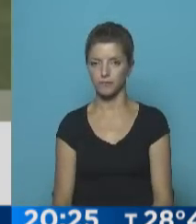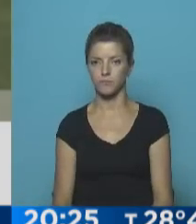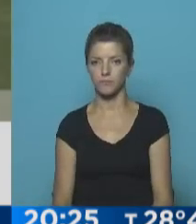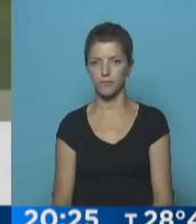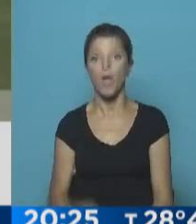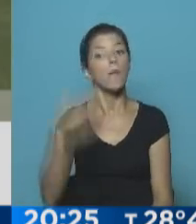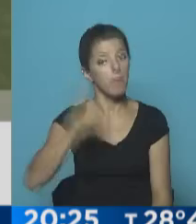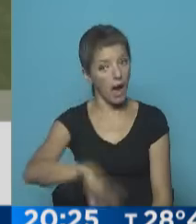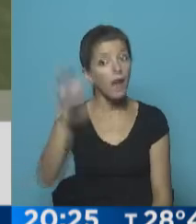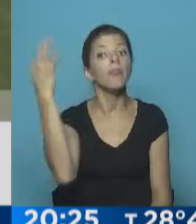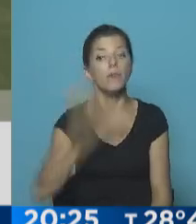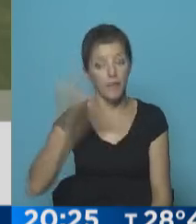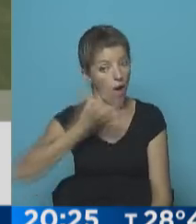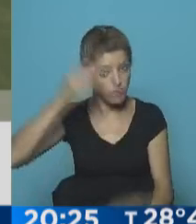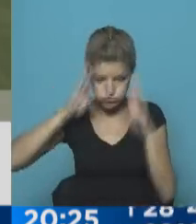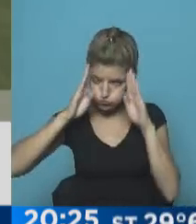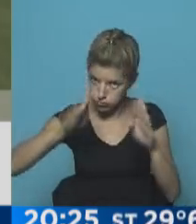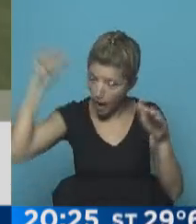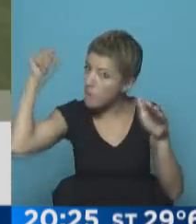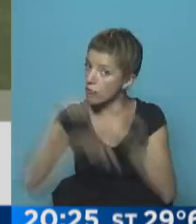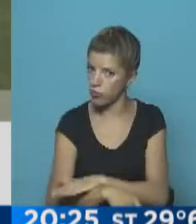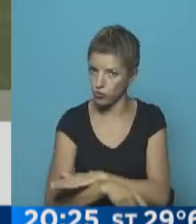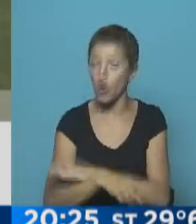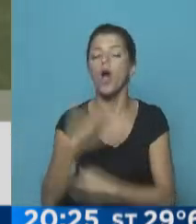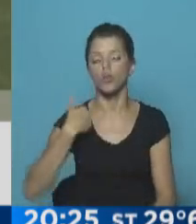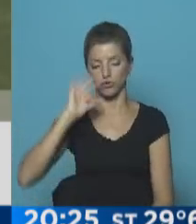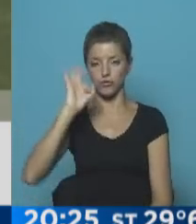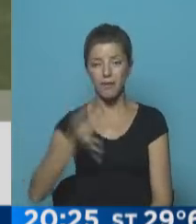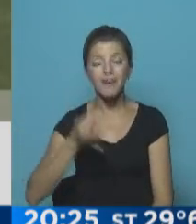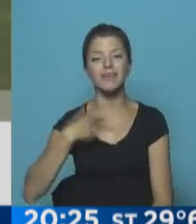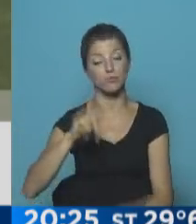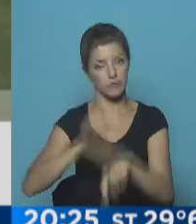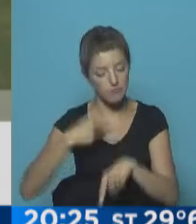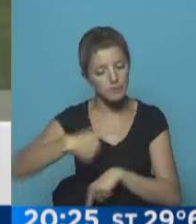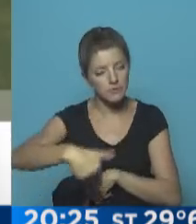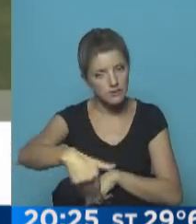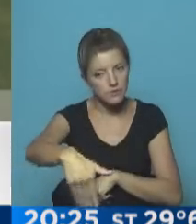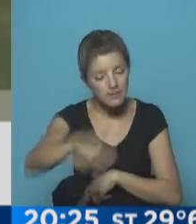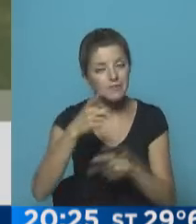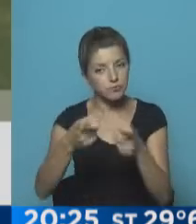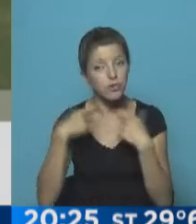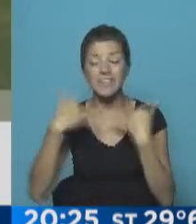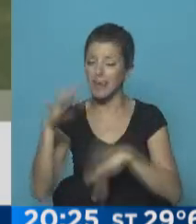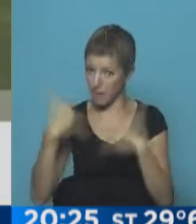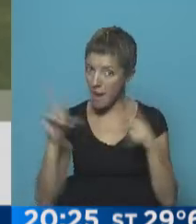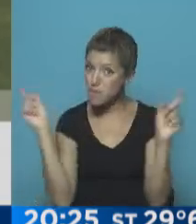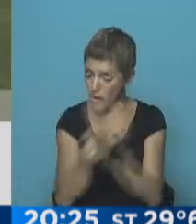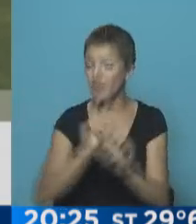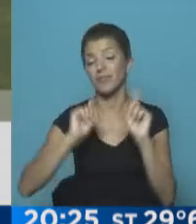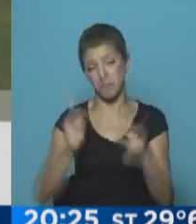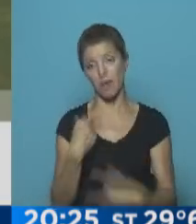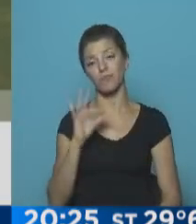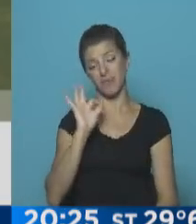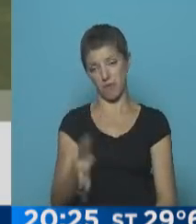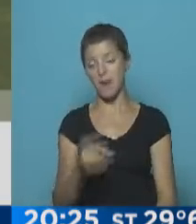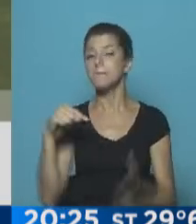en serio, vamos a fondo. Sabemos que va a ser un camino largo y que vamos a tener avances y vamos a tener dificultades. Pero esta vez vamos